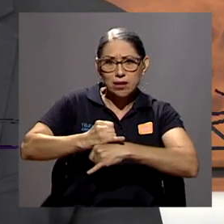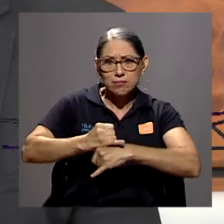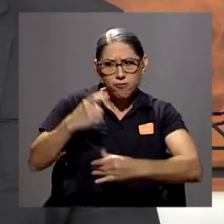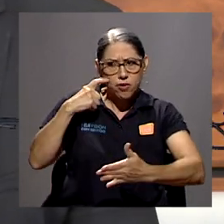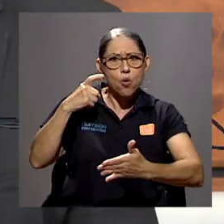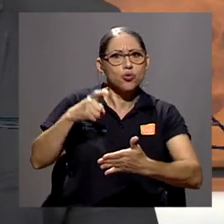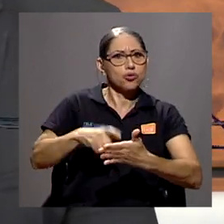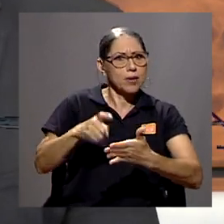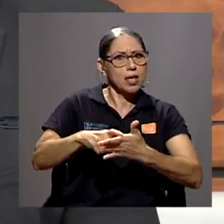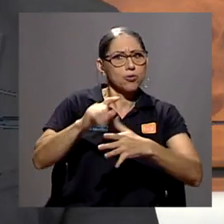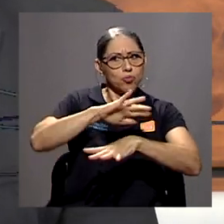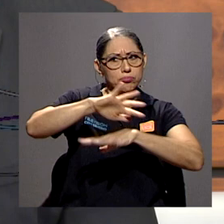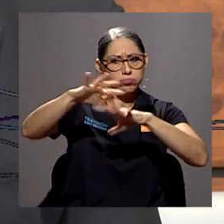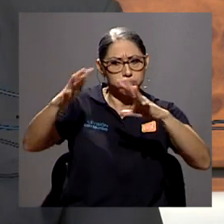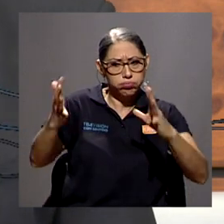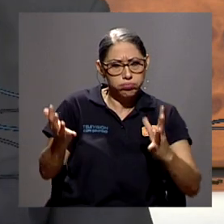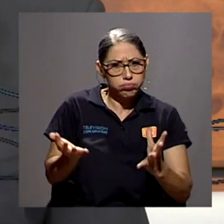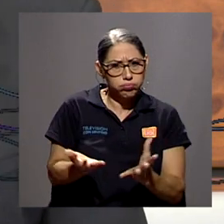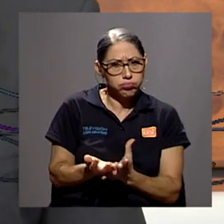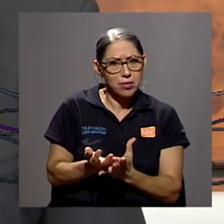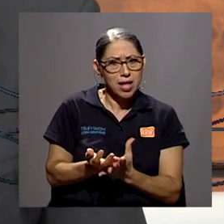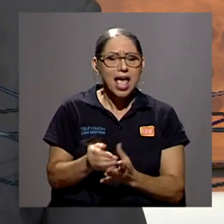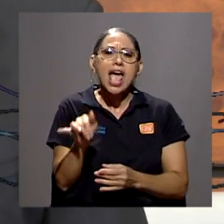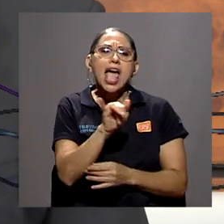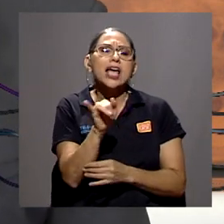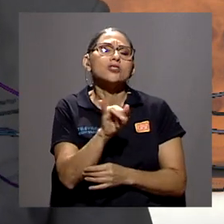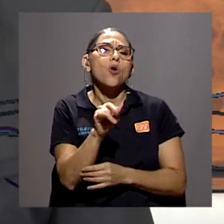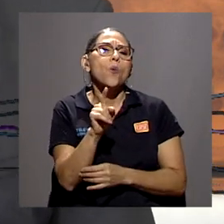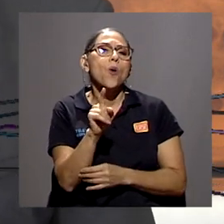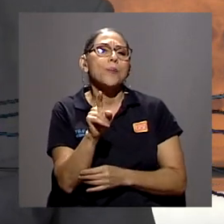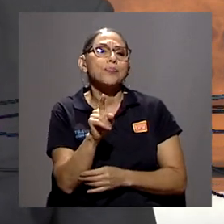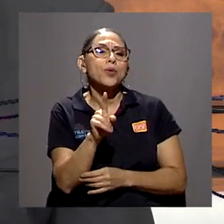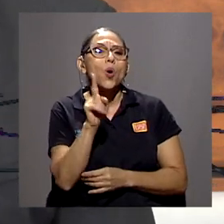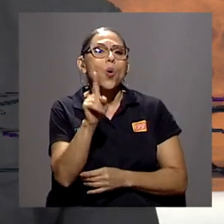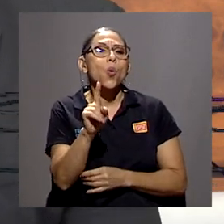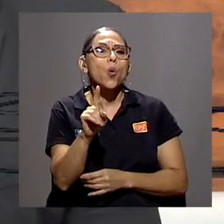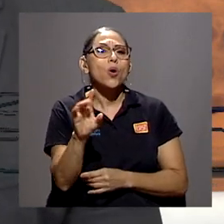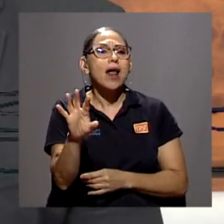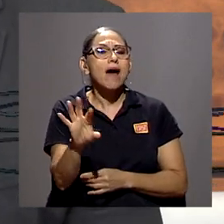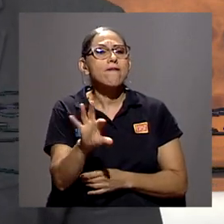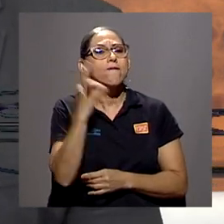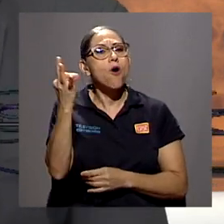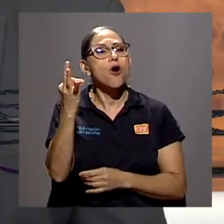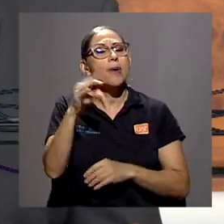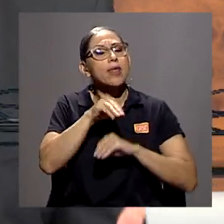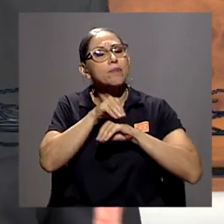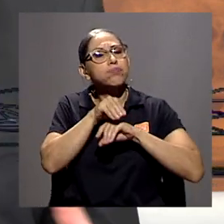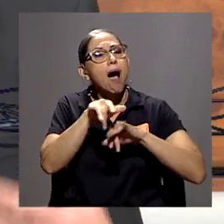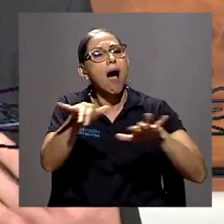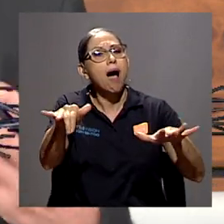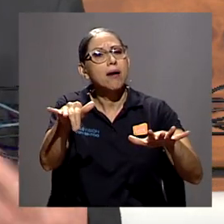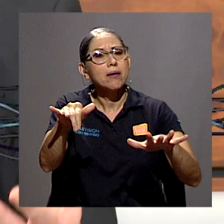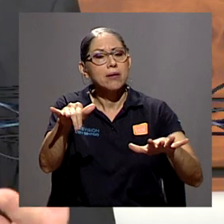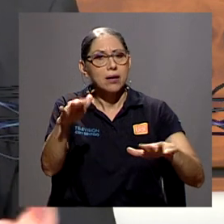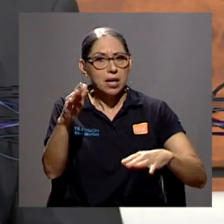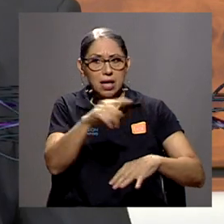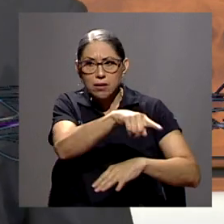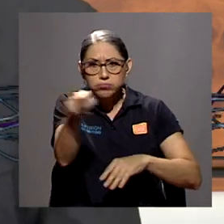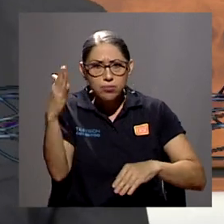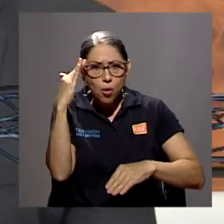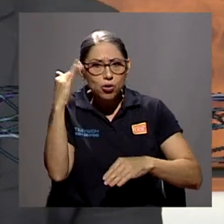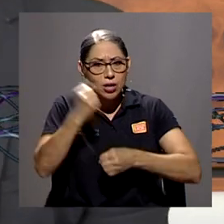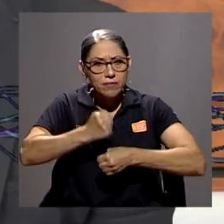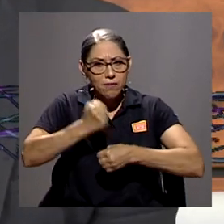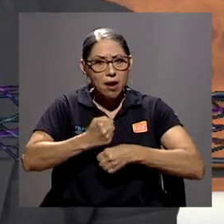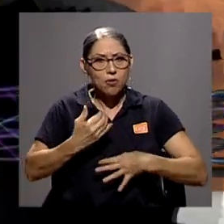y es una plataforma yo siempre lo he visto como una plataforma para dar a conocer el trabajo que se hace es una herramienta que tenemos